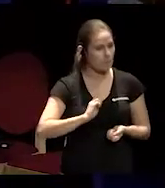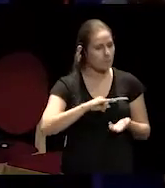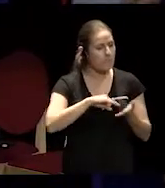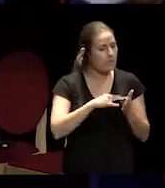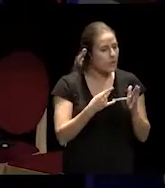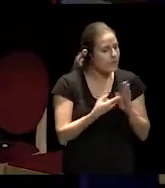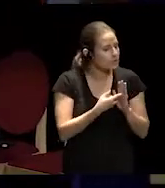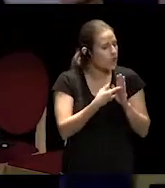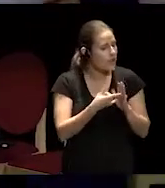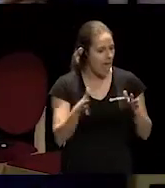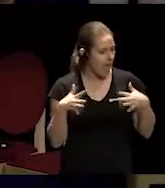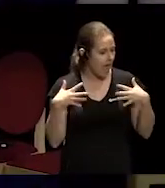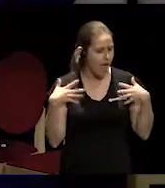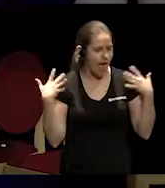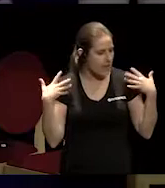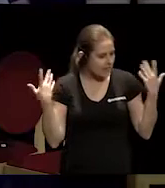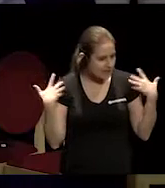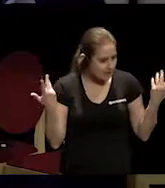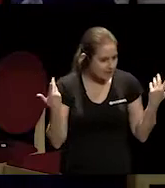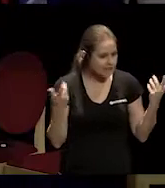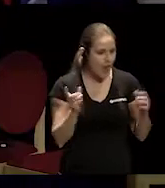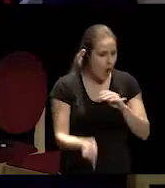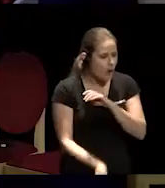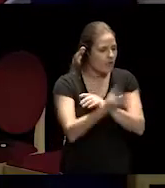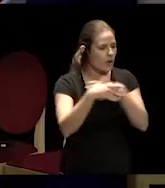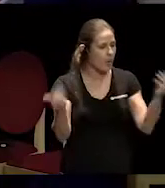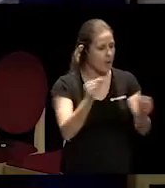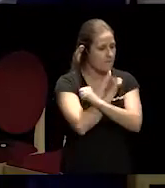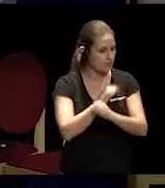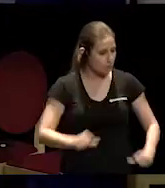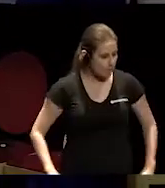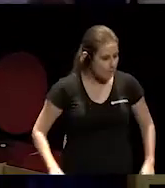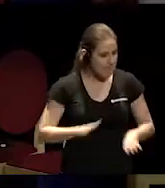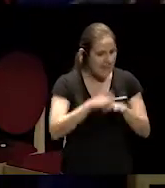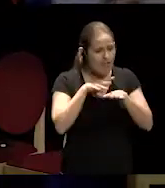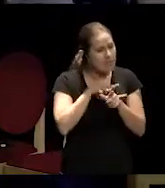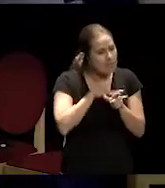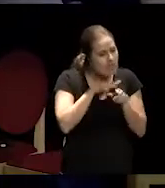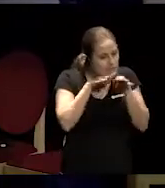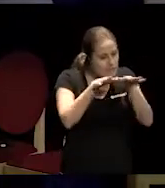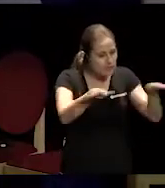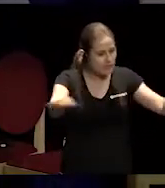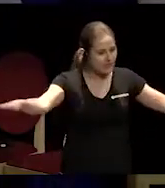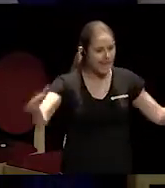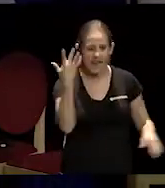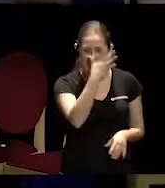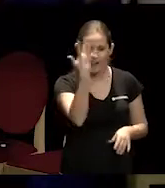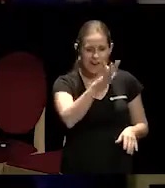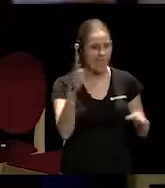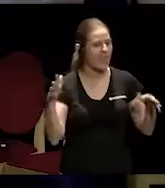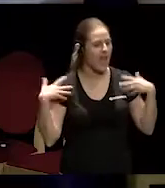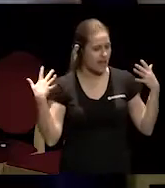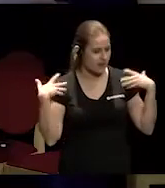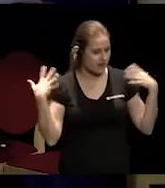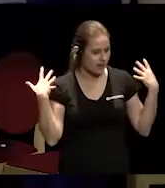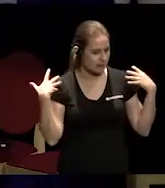de alegría de origen portugués en el Reino Unido, especialmente para difundir carnavales de alegría por todo